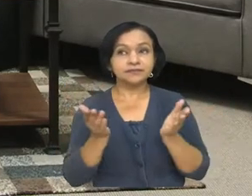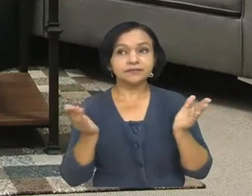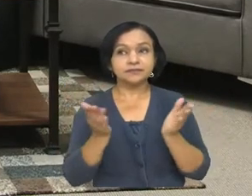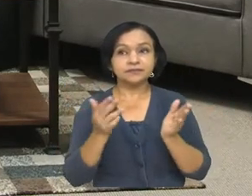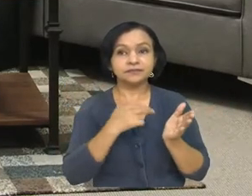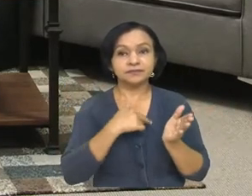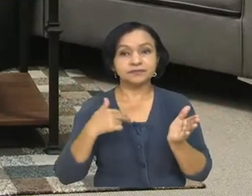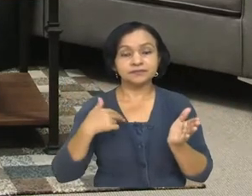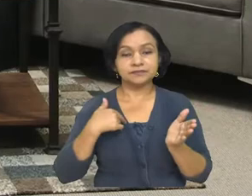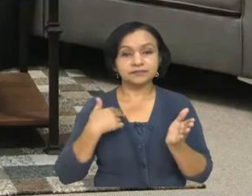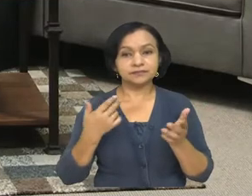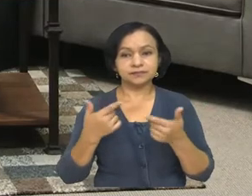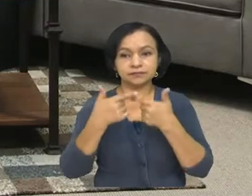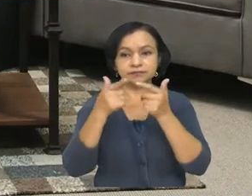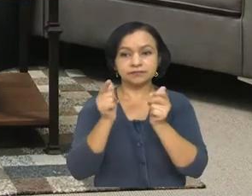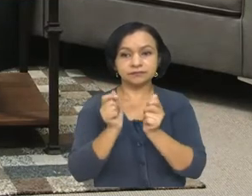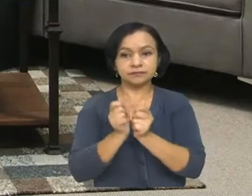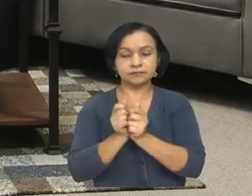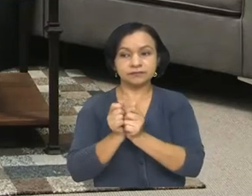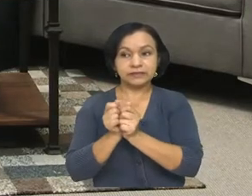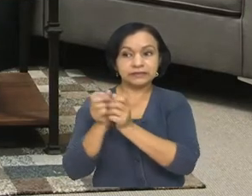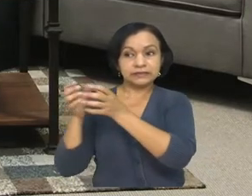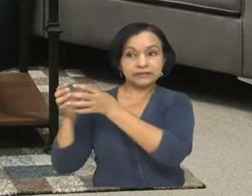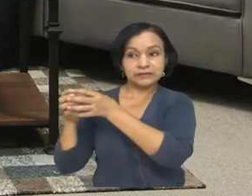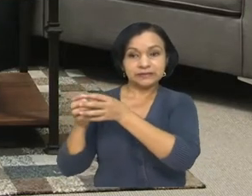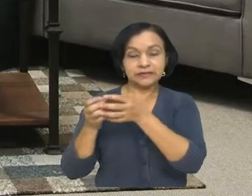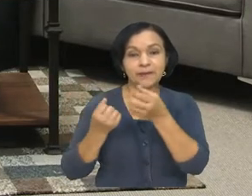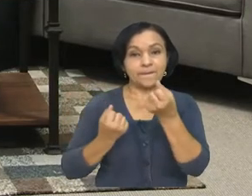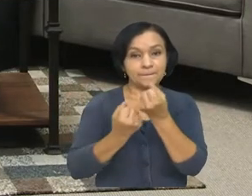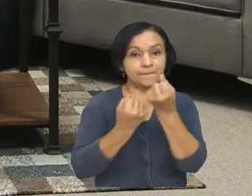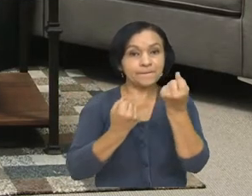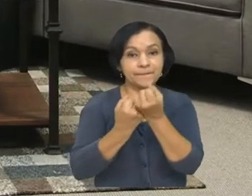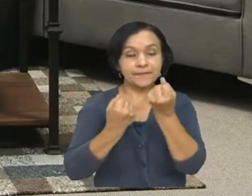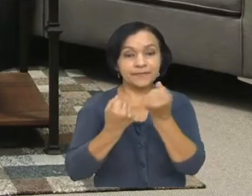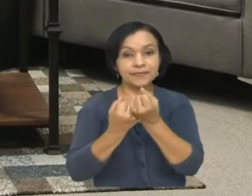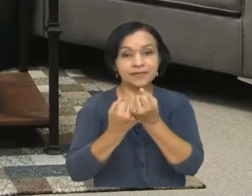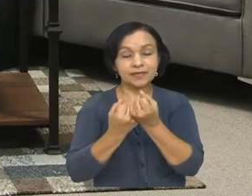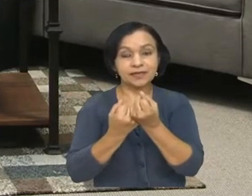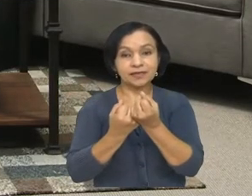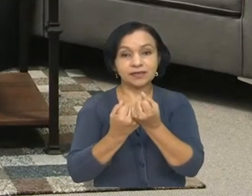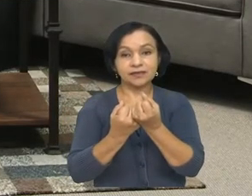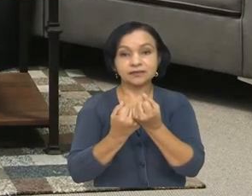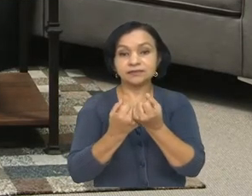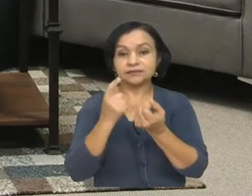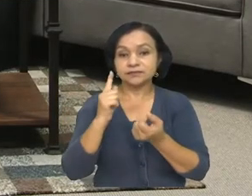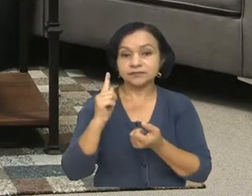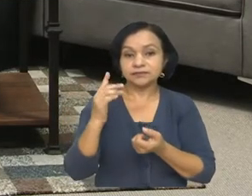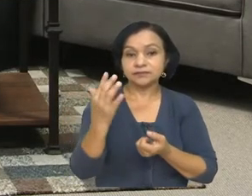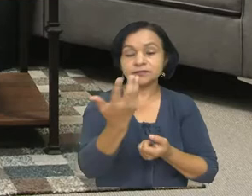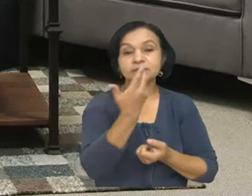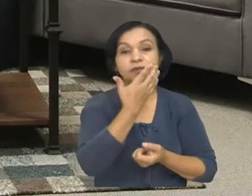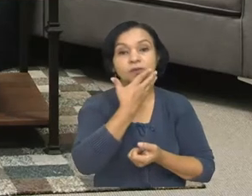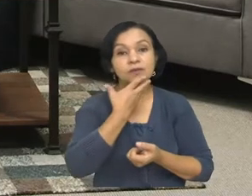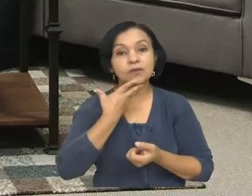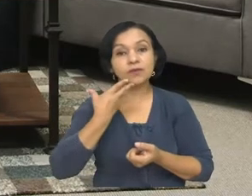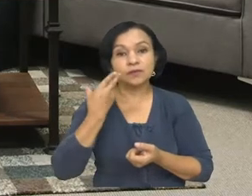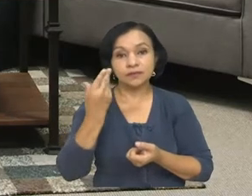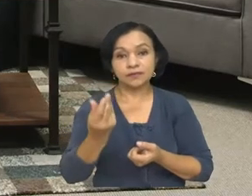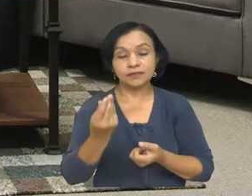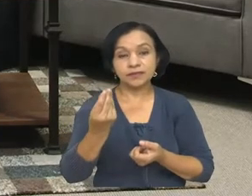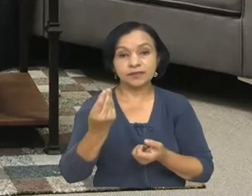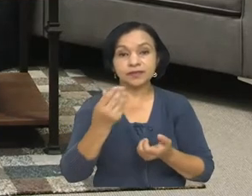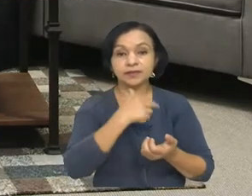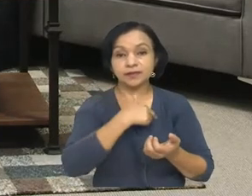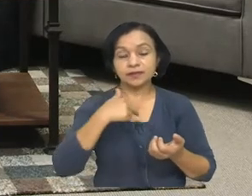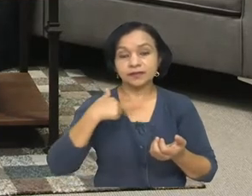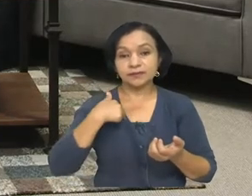como que llegó una columna a apoyar toda ese ímpetu de nosotros como jóvenes que habíamos